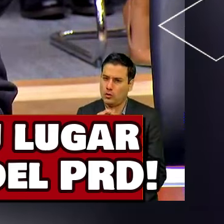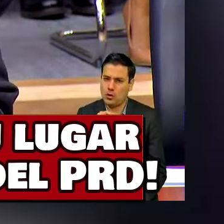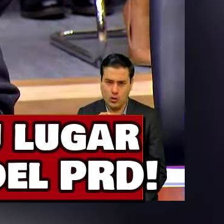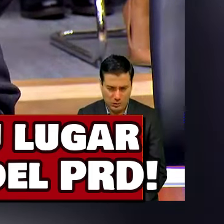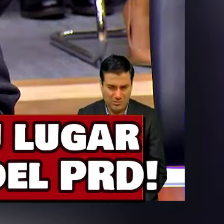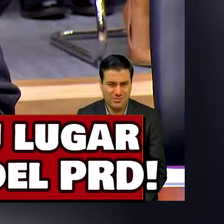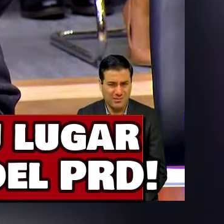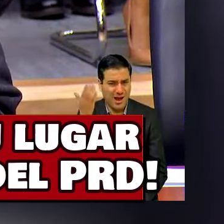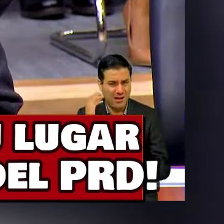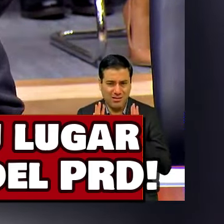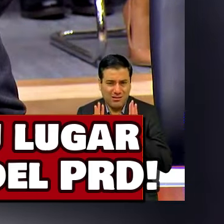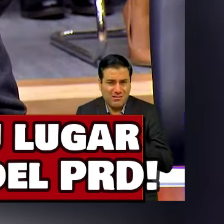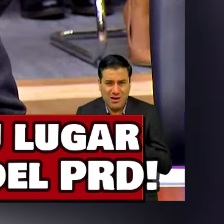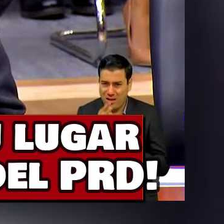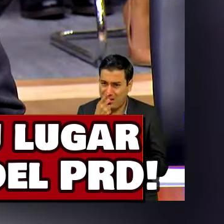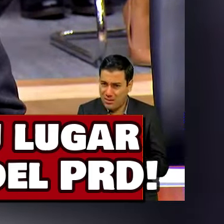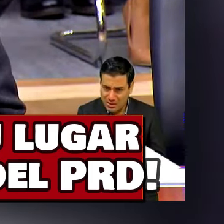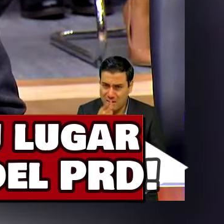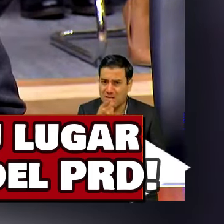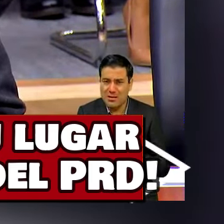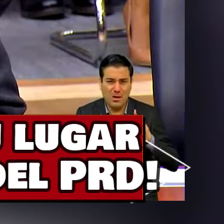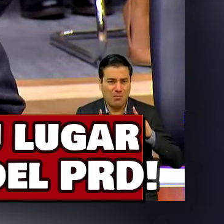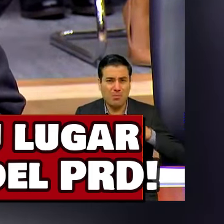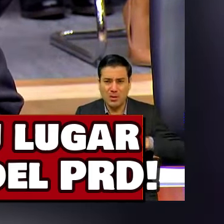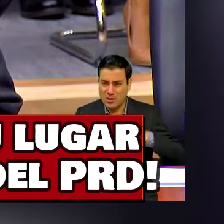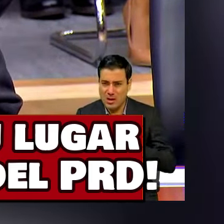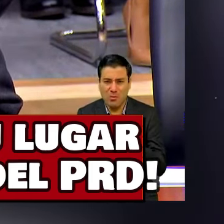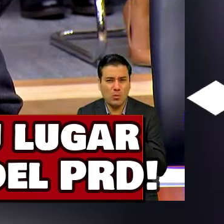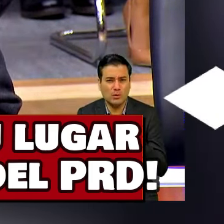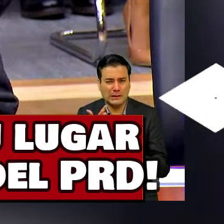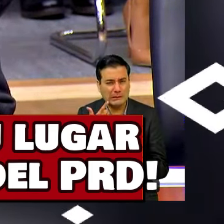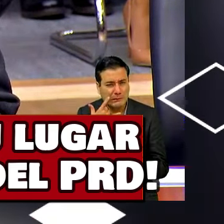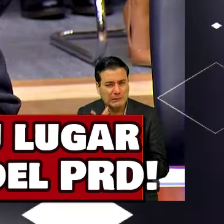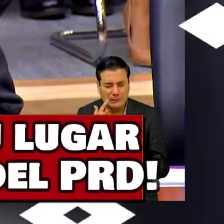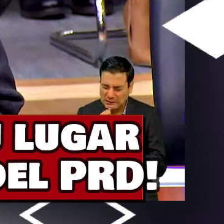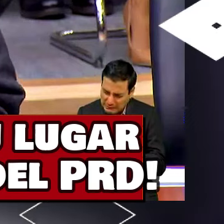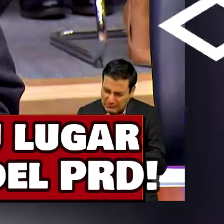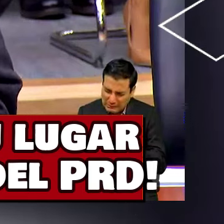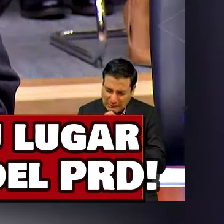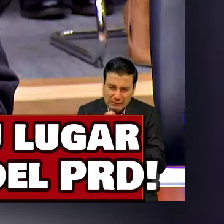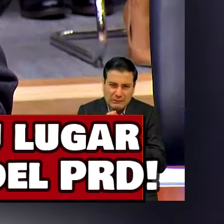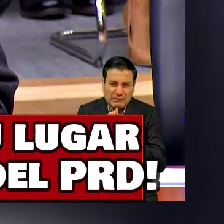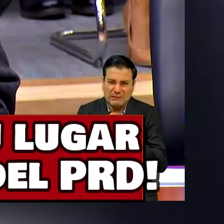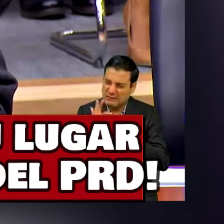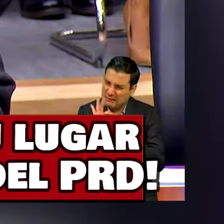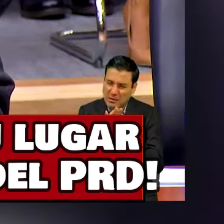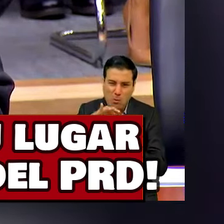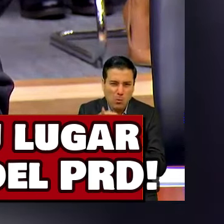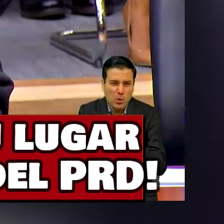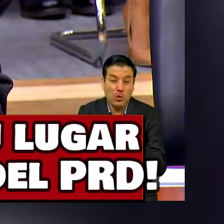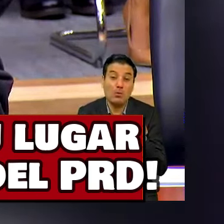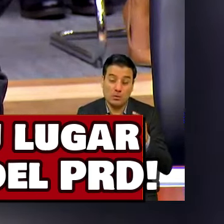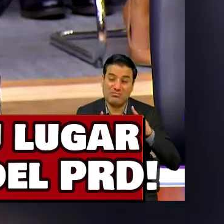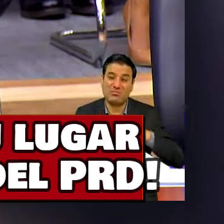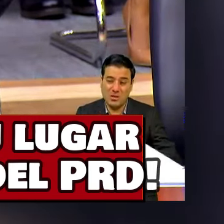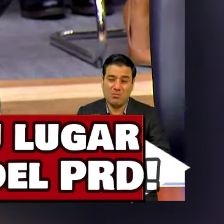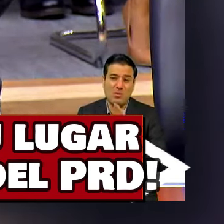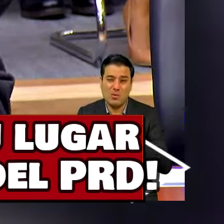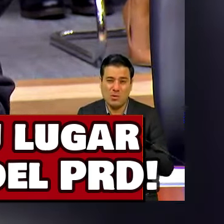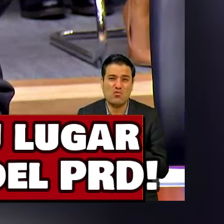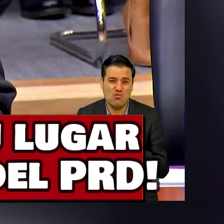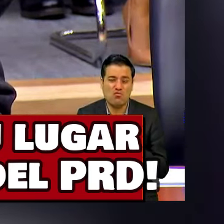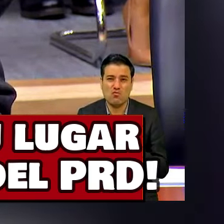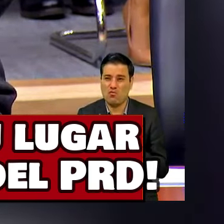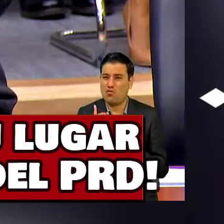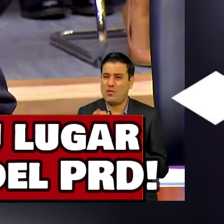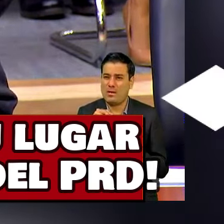momentos, tenemos compañeros, compañeras que perdieron la vida simplemente por luchar por la defensa del voto. Para nosotros esta institución es muy cara, en el sentido de muy,